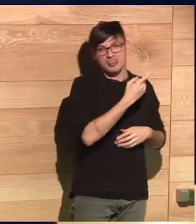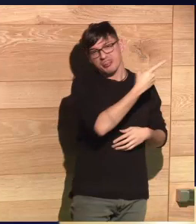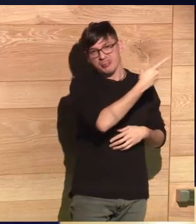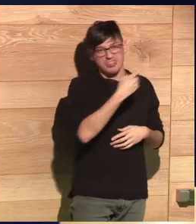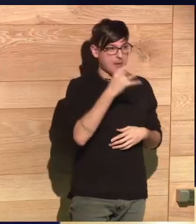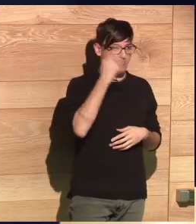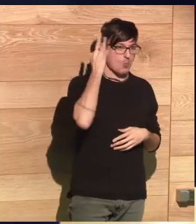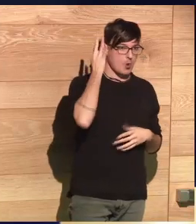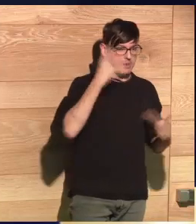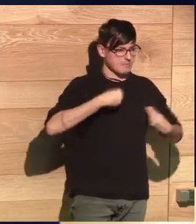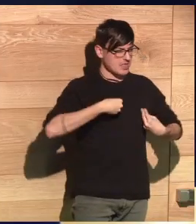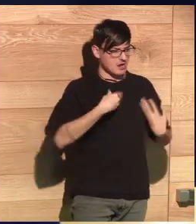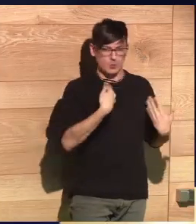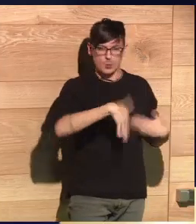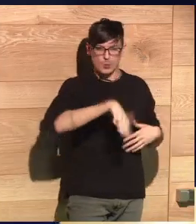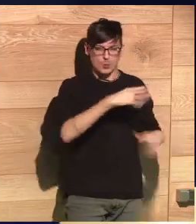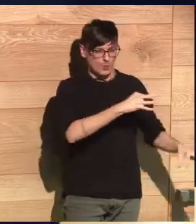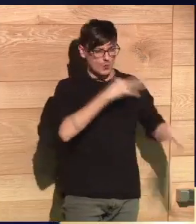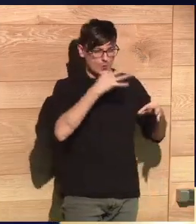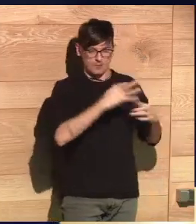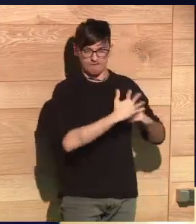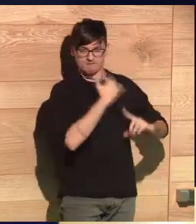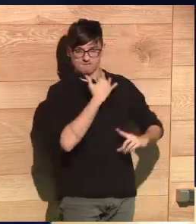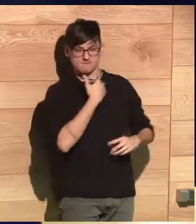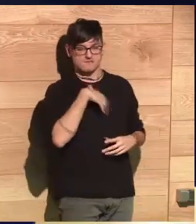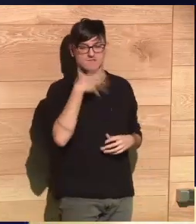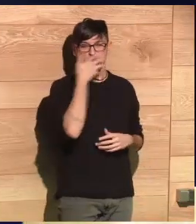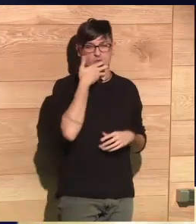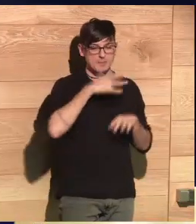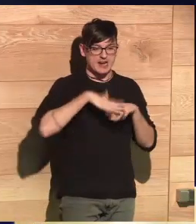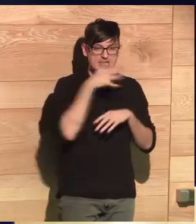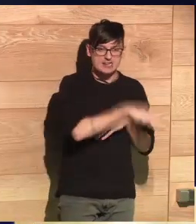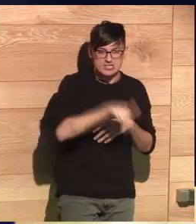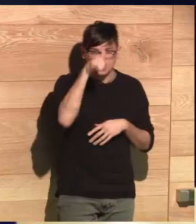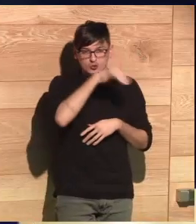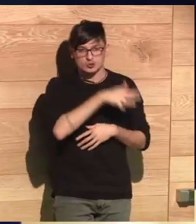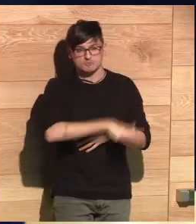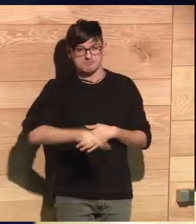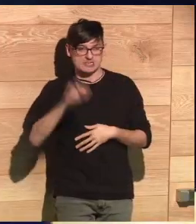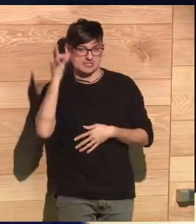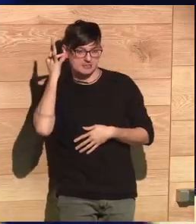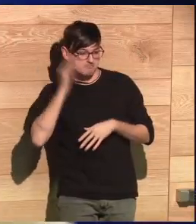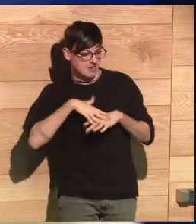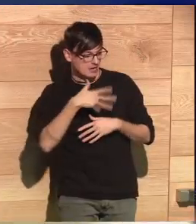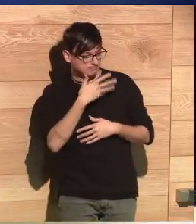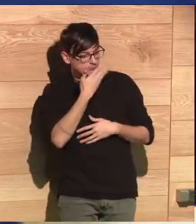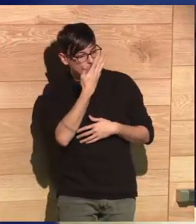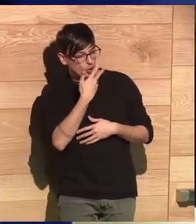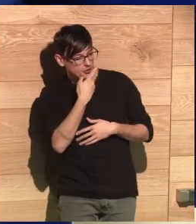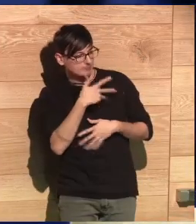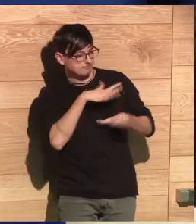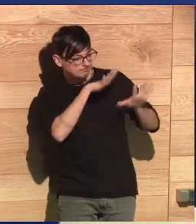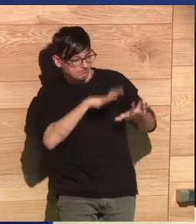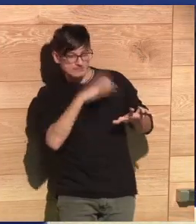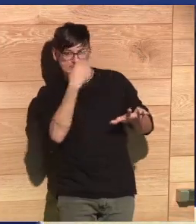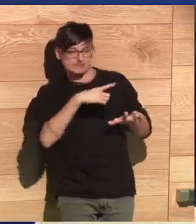de vidas absolutamente inspiradoras. Son relatos para niñas y para niños para que conozcan quiénes son